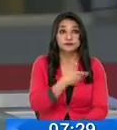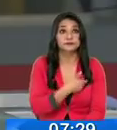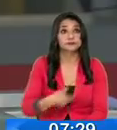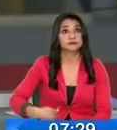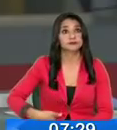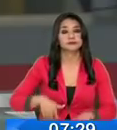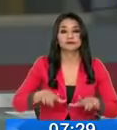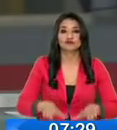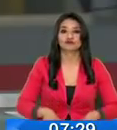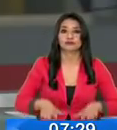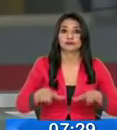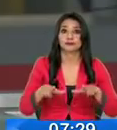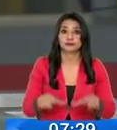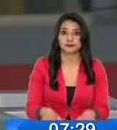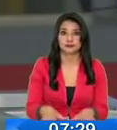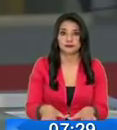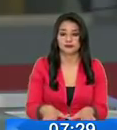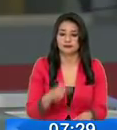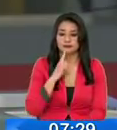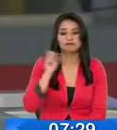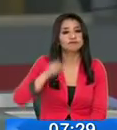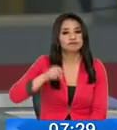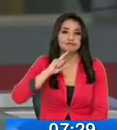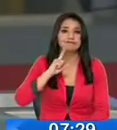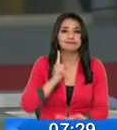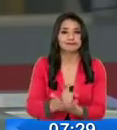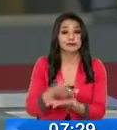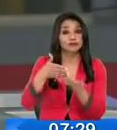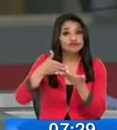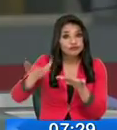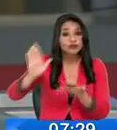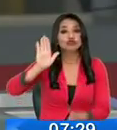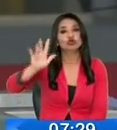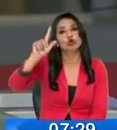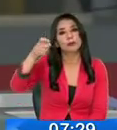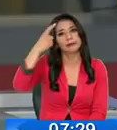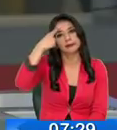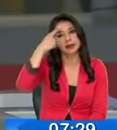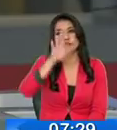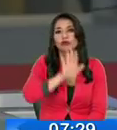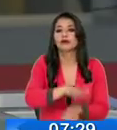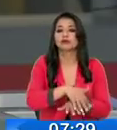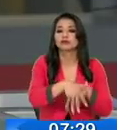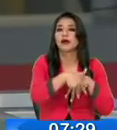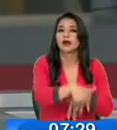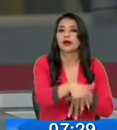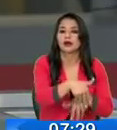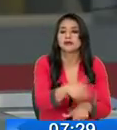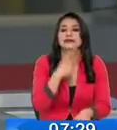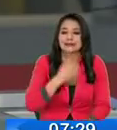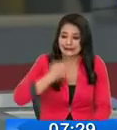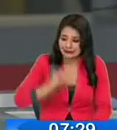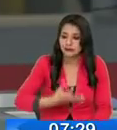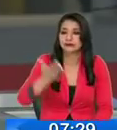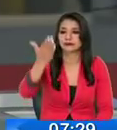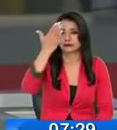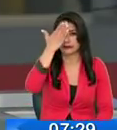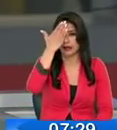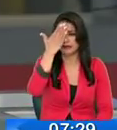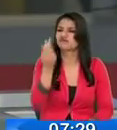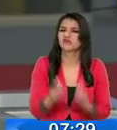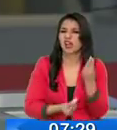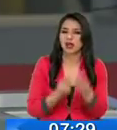Moreno, insistió en el golpe de Estado que se pretendió dar durante las manifestaciones y para el efecto se contrataron a